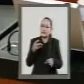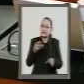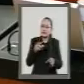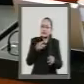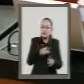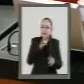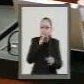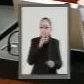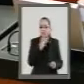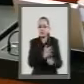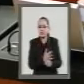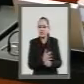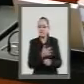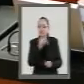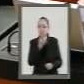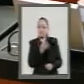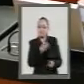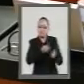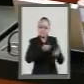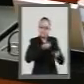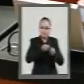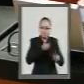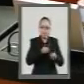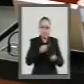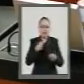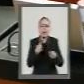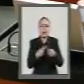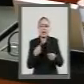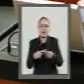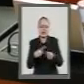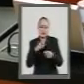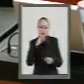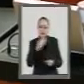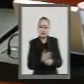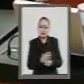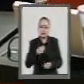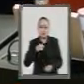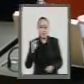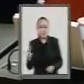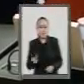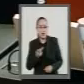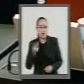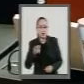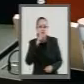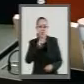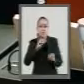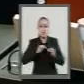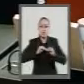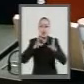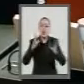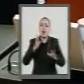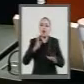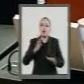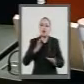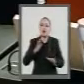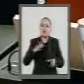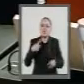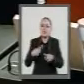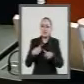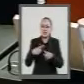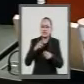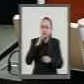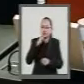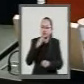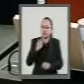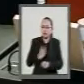de responsabilidad y de mando. Y bajo ese esquema quisiera preguntarle si nos pudiera ilustrar bajo qué autoridad se tiene el